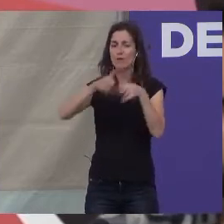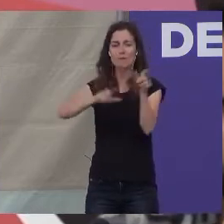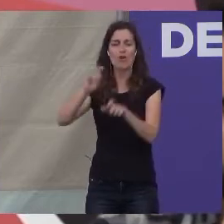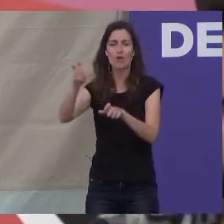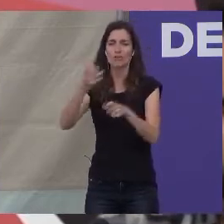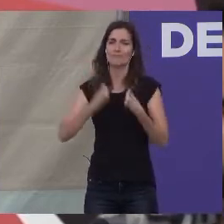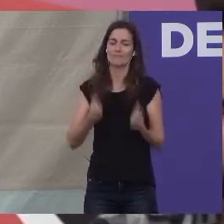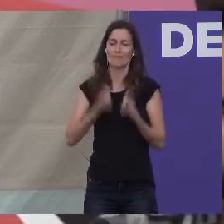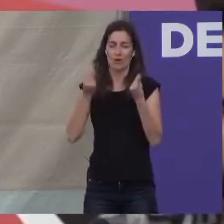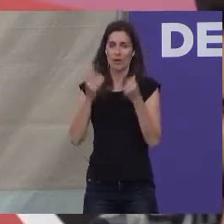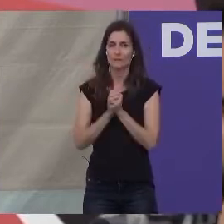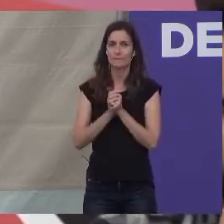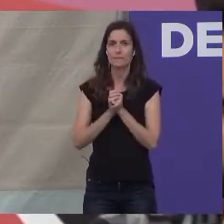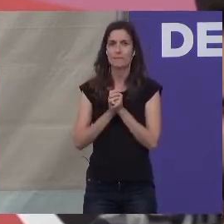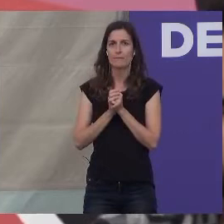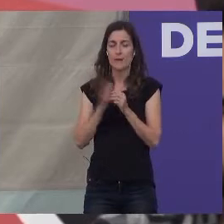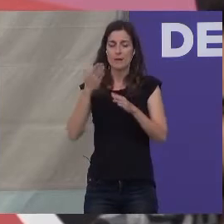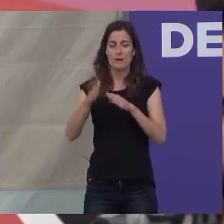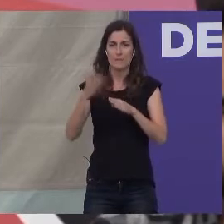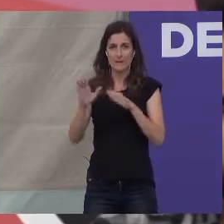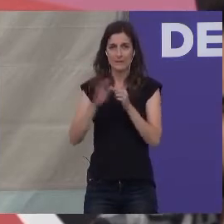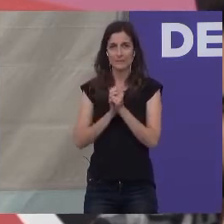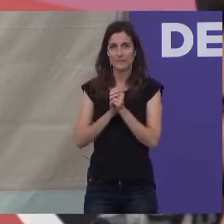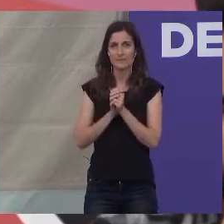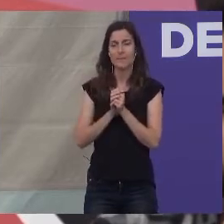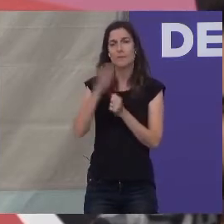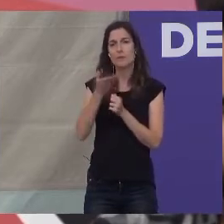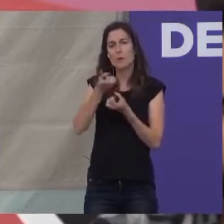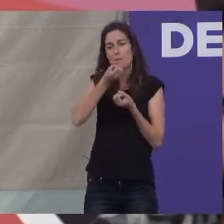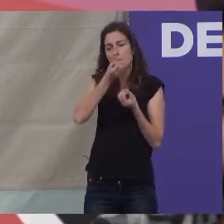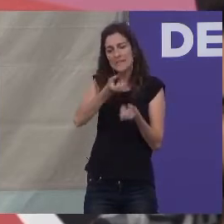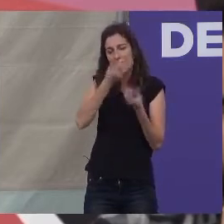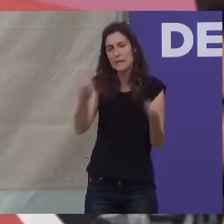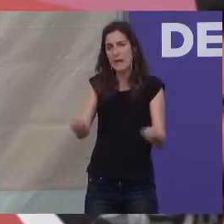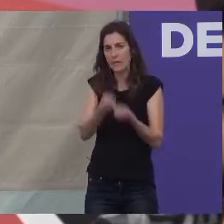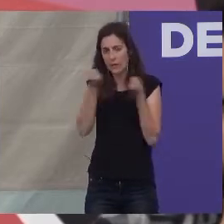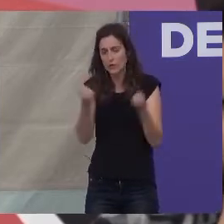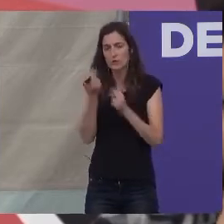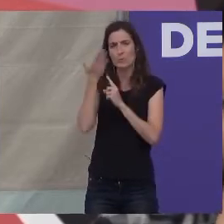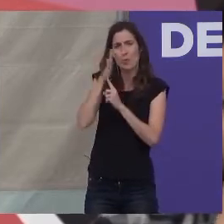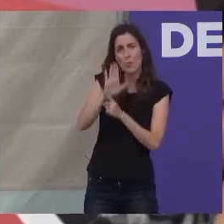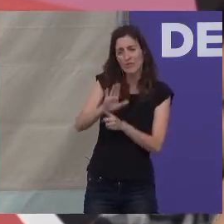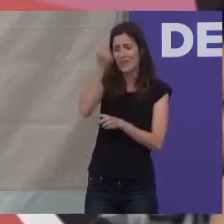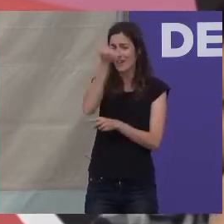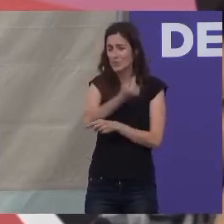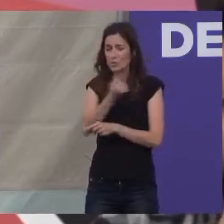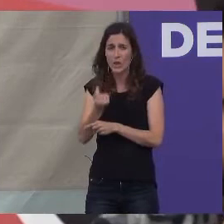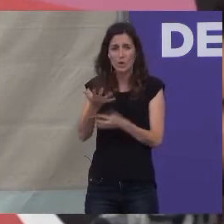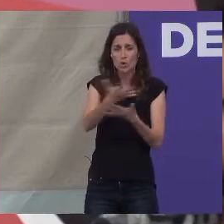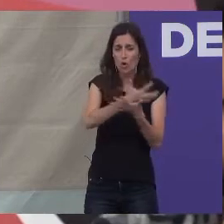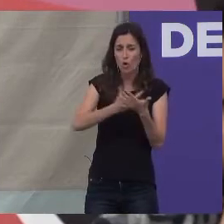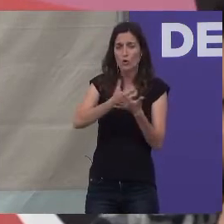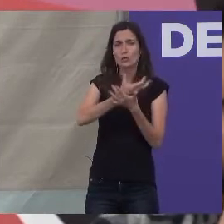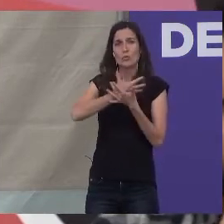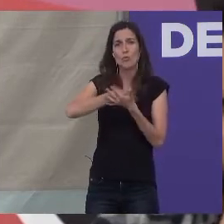demás. Por otro lado, es fundamental que tanto mensajes, acciones, propuestas y resultados obtenidos puedan